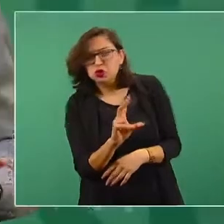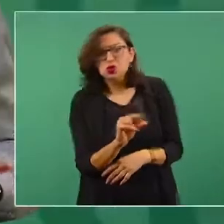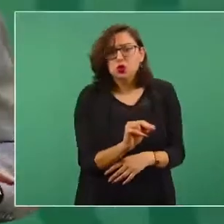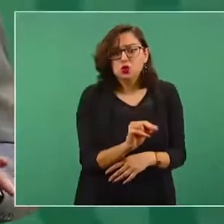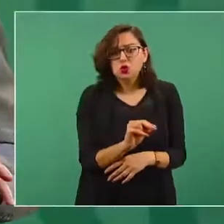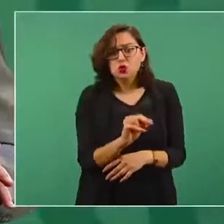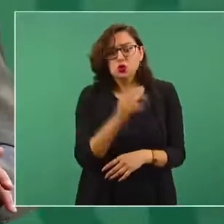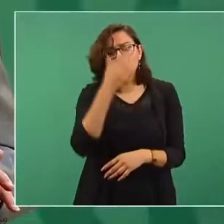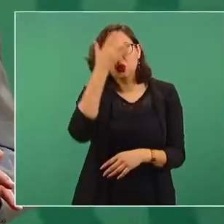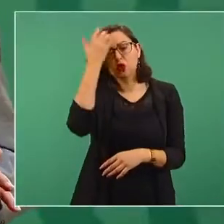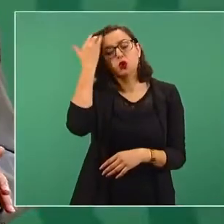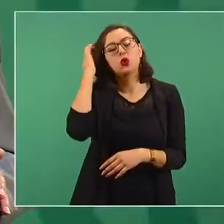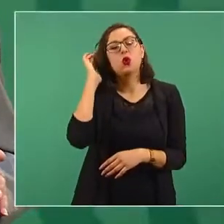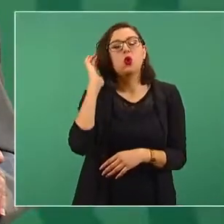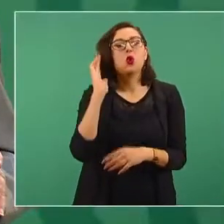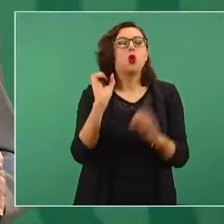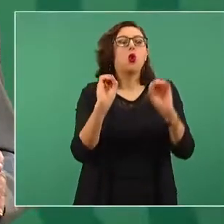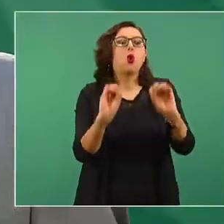en los bueyes del compadre?